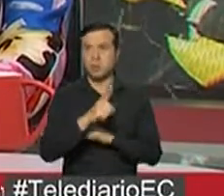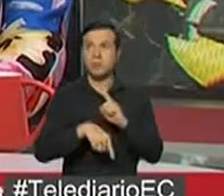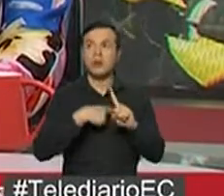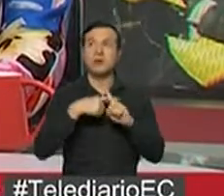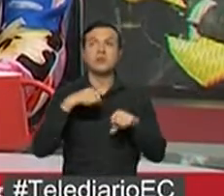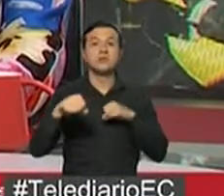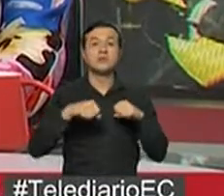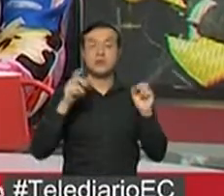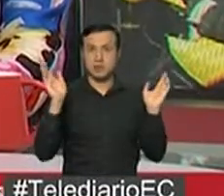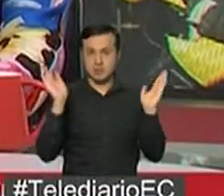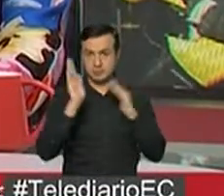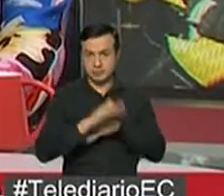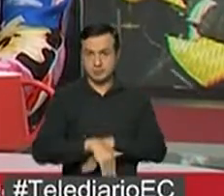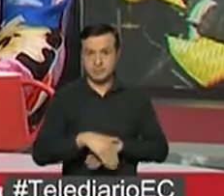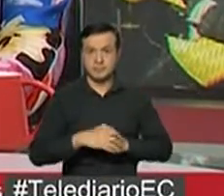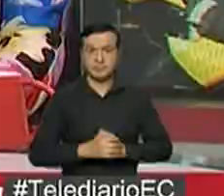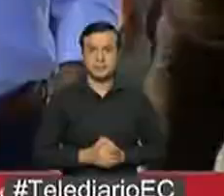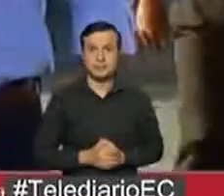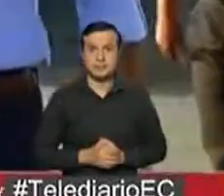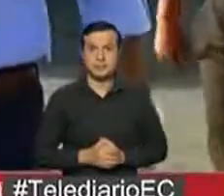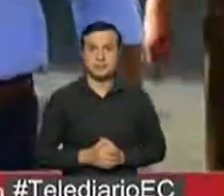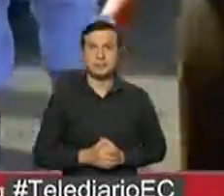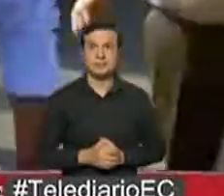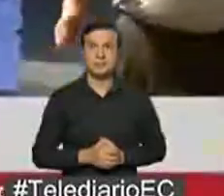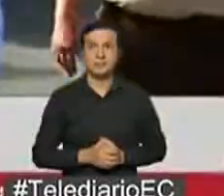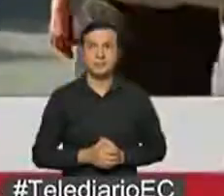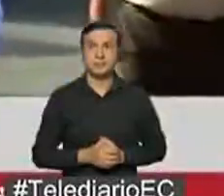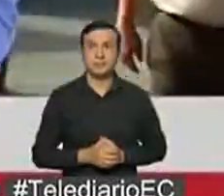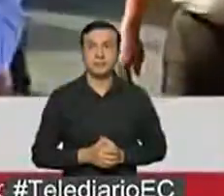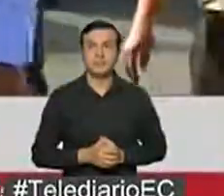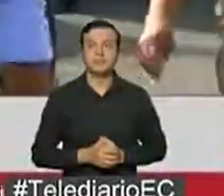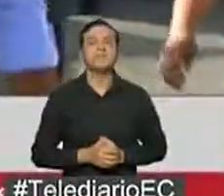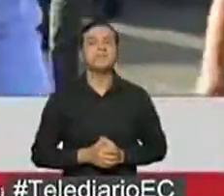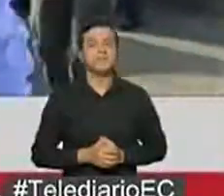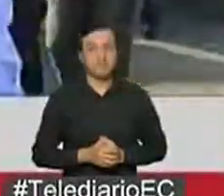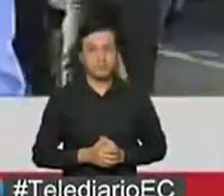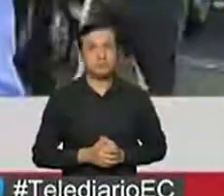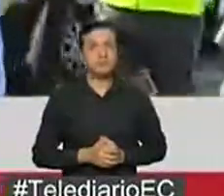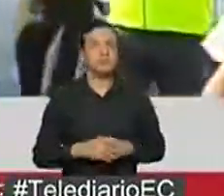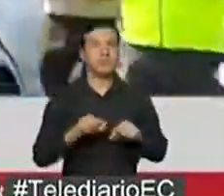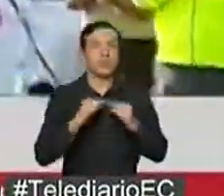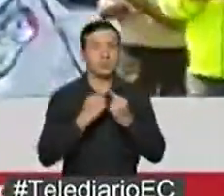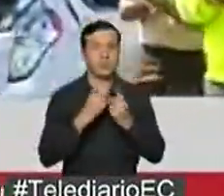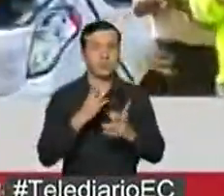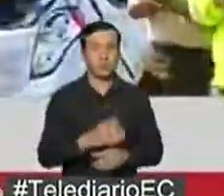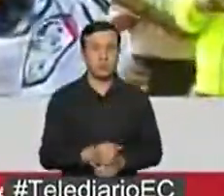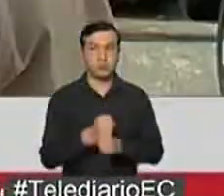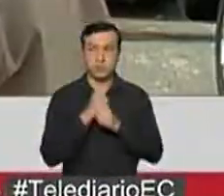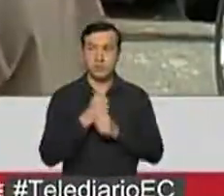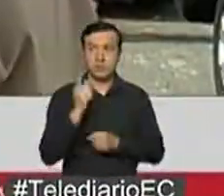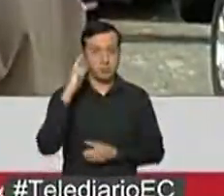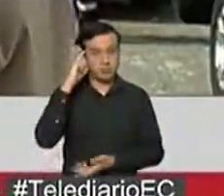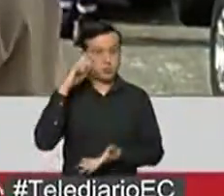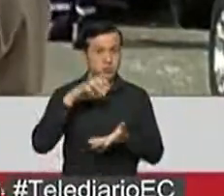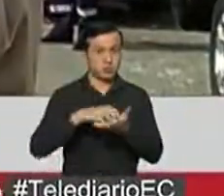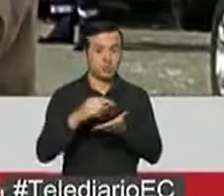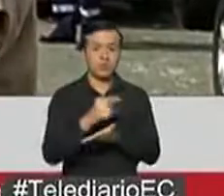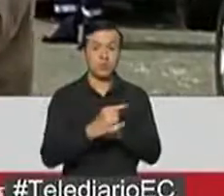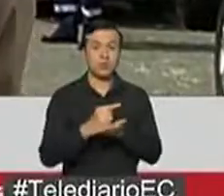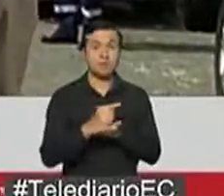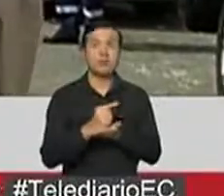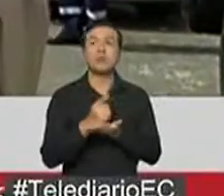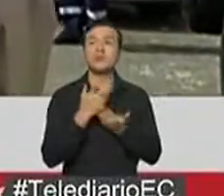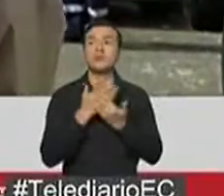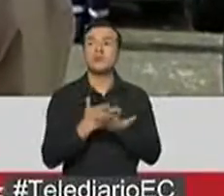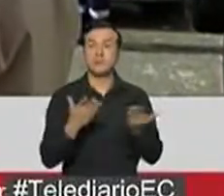será de manera gratuita como resultado de la mesa de seguridad organizada por la gobernación del guayas se ha